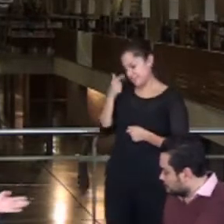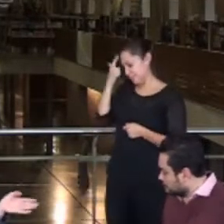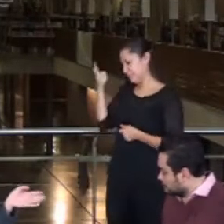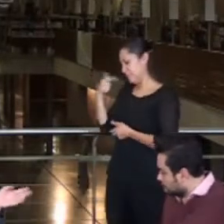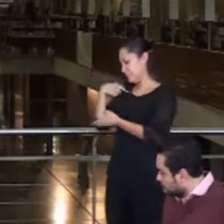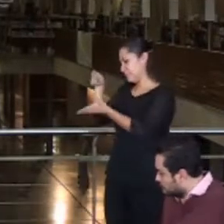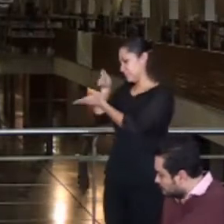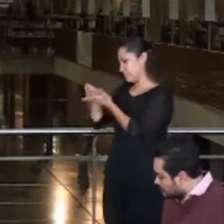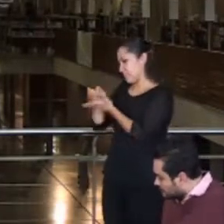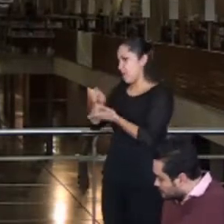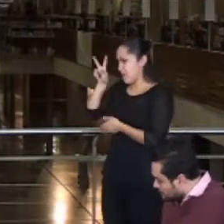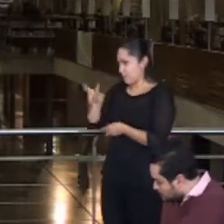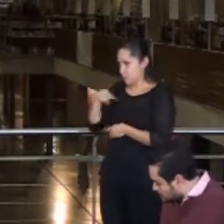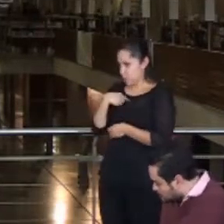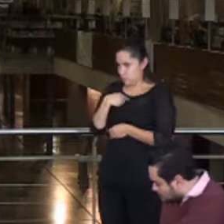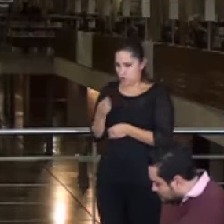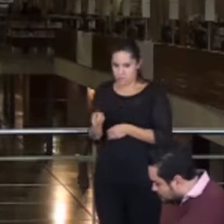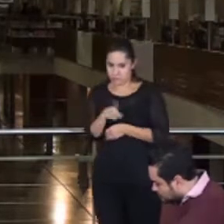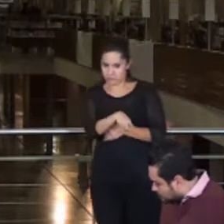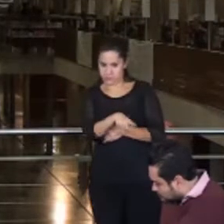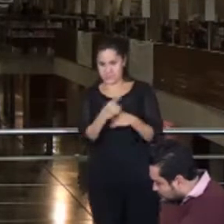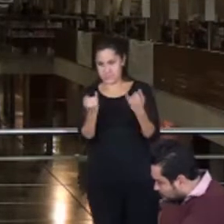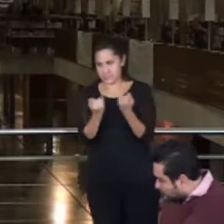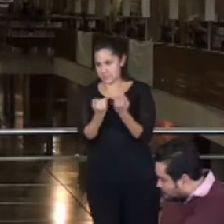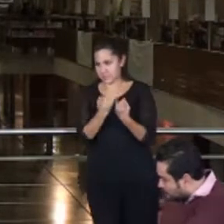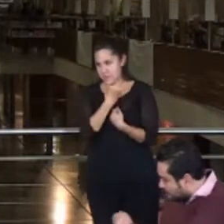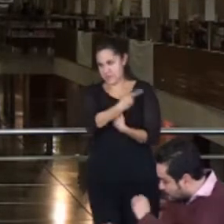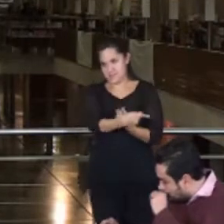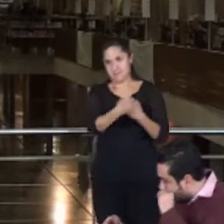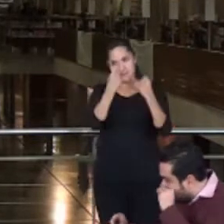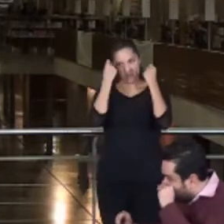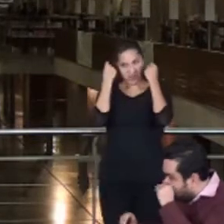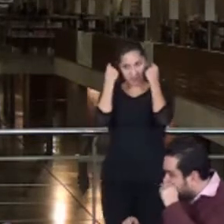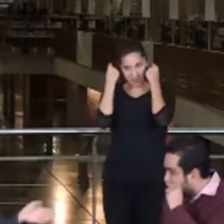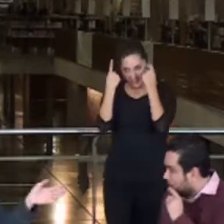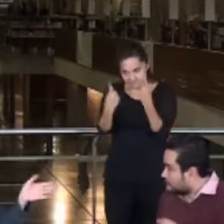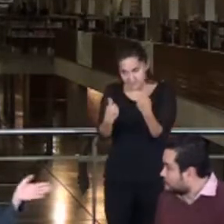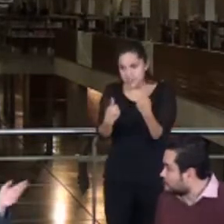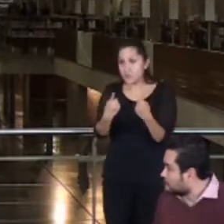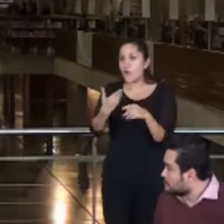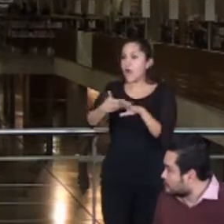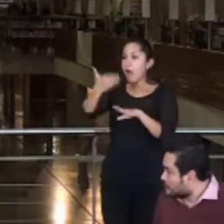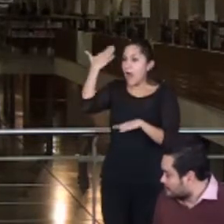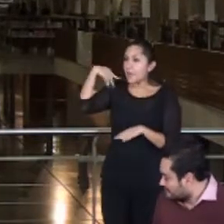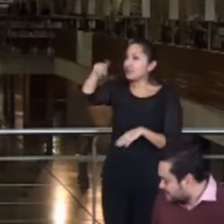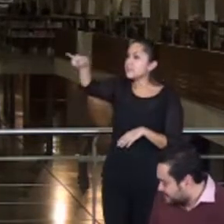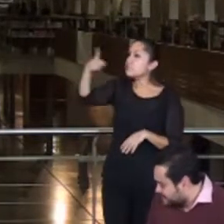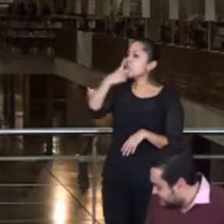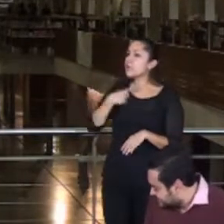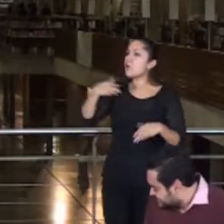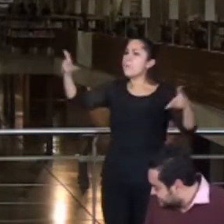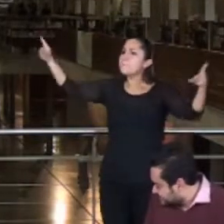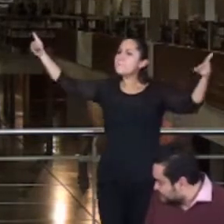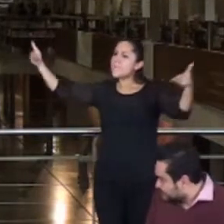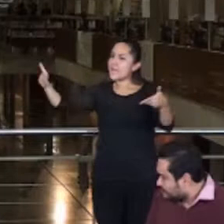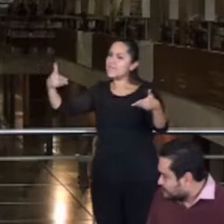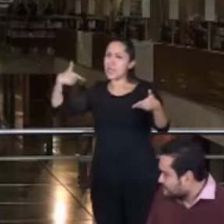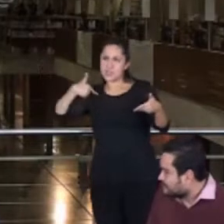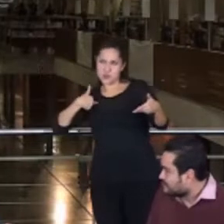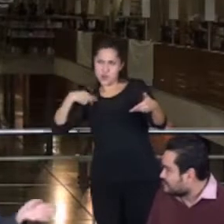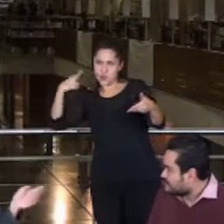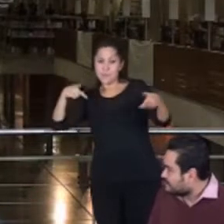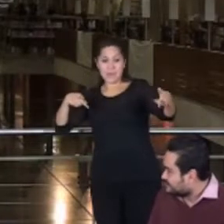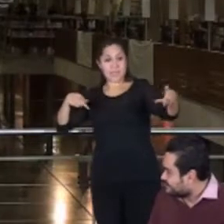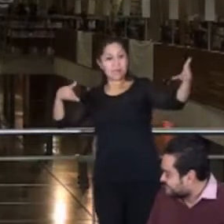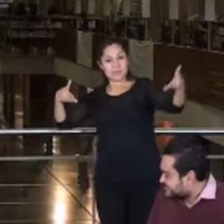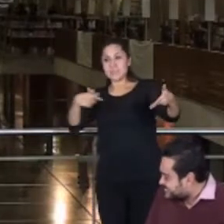cómo dominó a este señor es que no lo saben antes representa un amigo le digo es dios y yo hablo mucho con